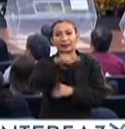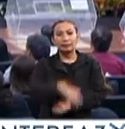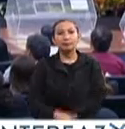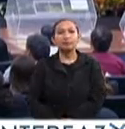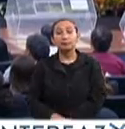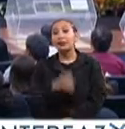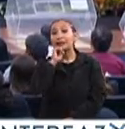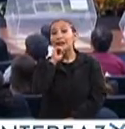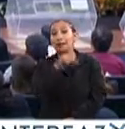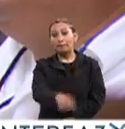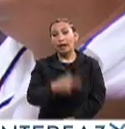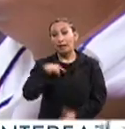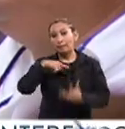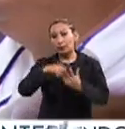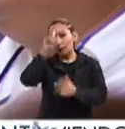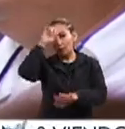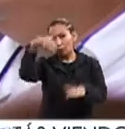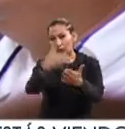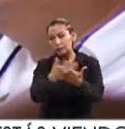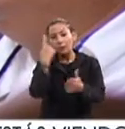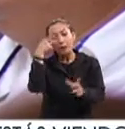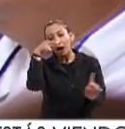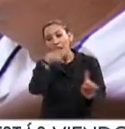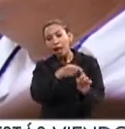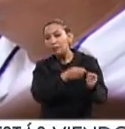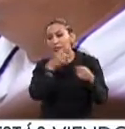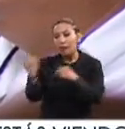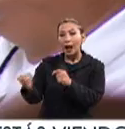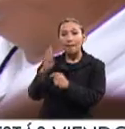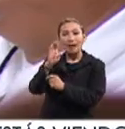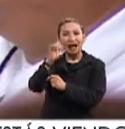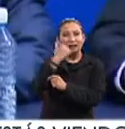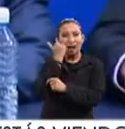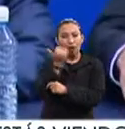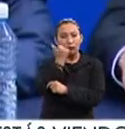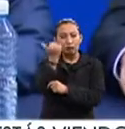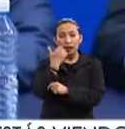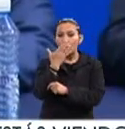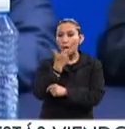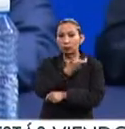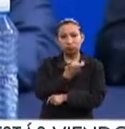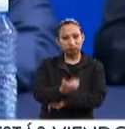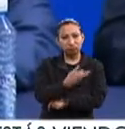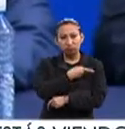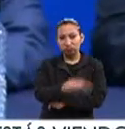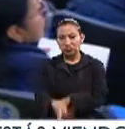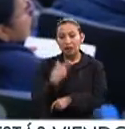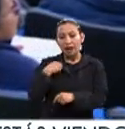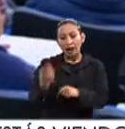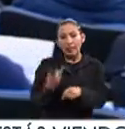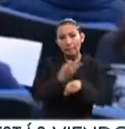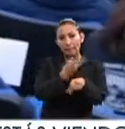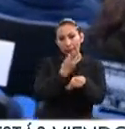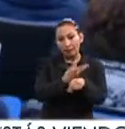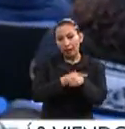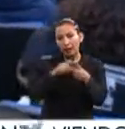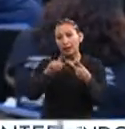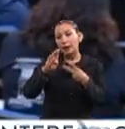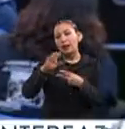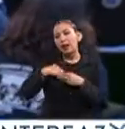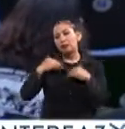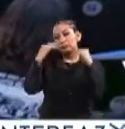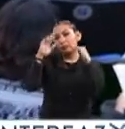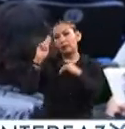2017. Además, surgieron propuestas encaminadas a otorgar becas a los estudiantes de escasos recursos de nivel bachillerato y